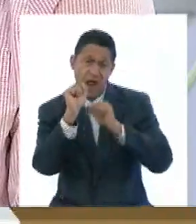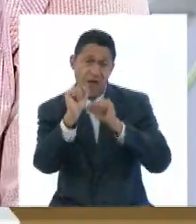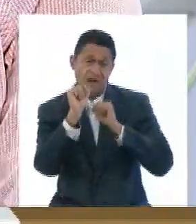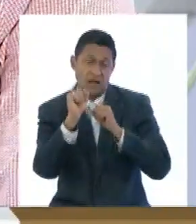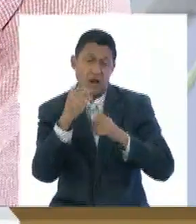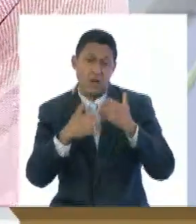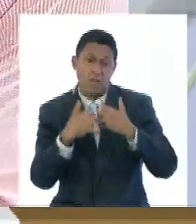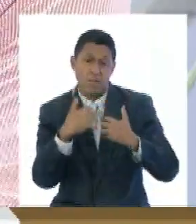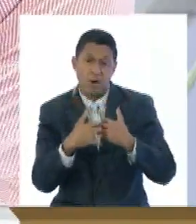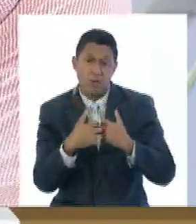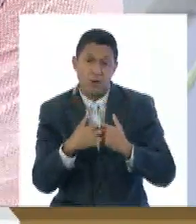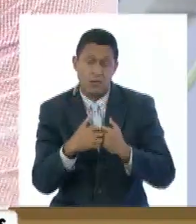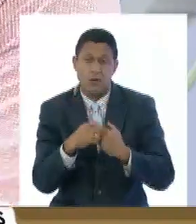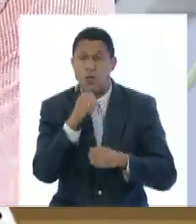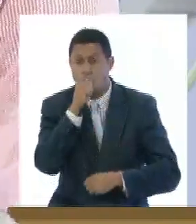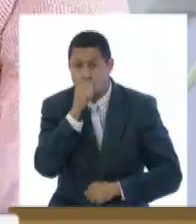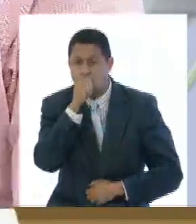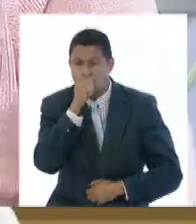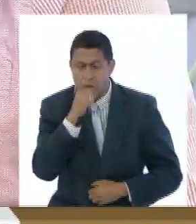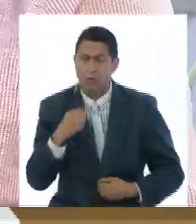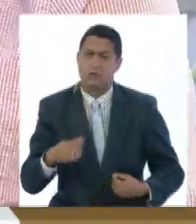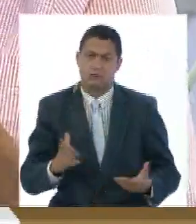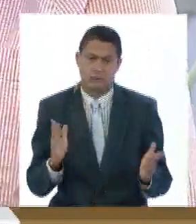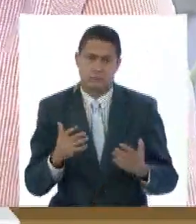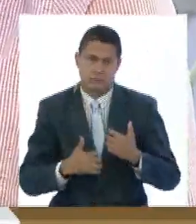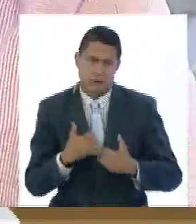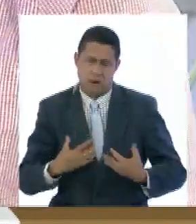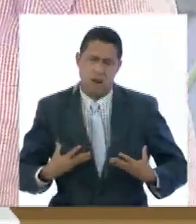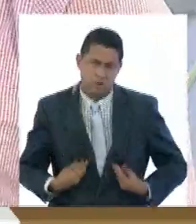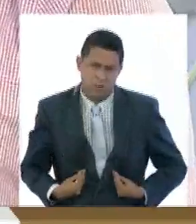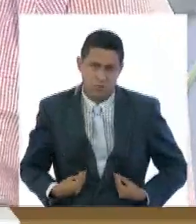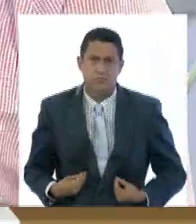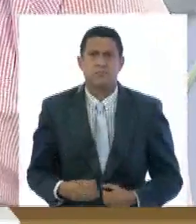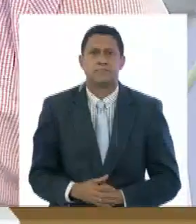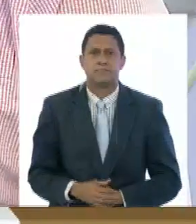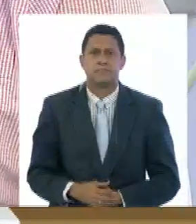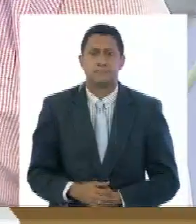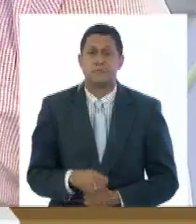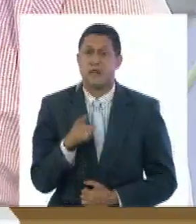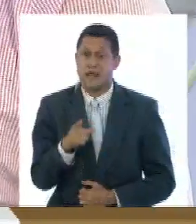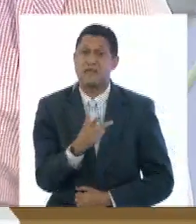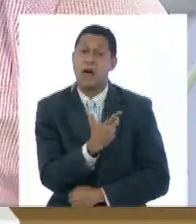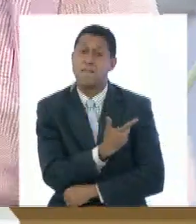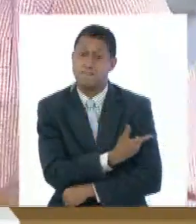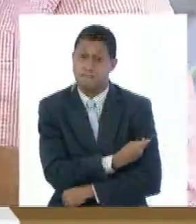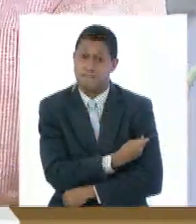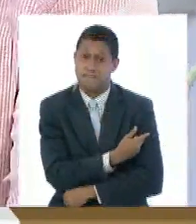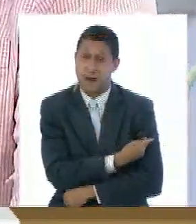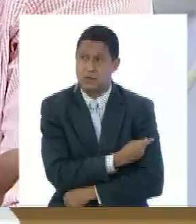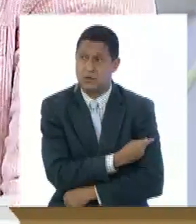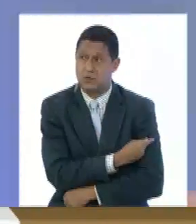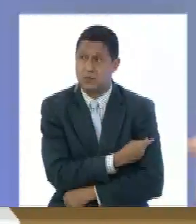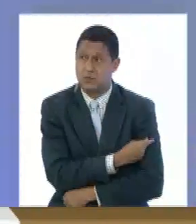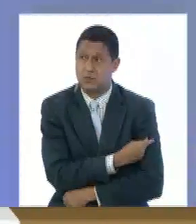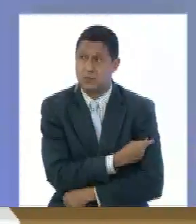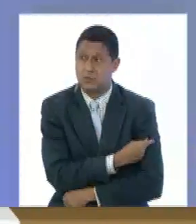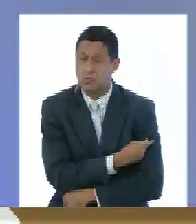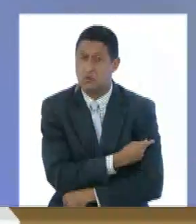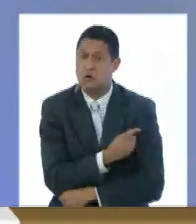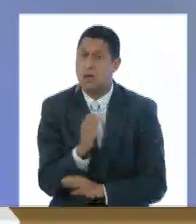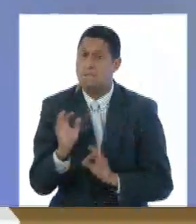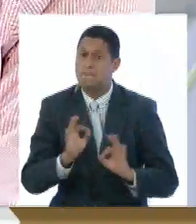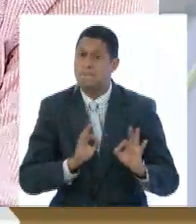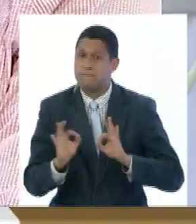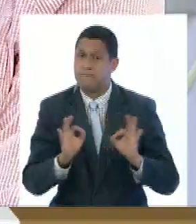las complicaciones de la tuberculosis, ¿ok? Es el bacilo tuberculoso. Esta vacuna, como dije, es una vacuna que además es diseñada